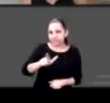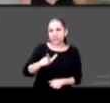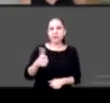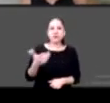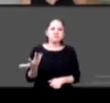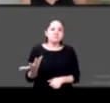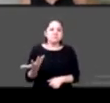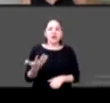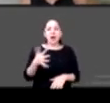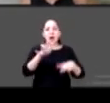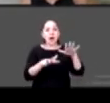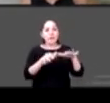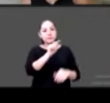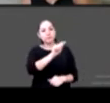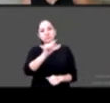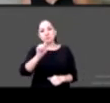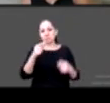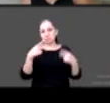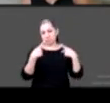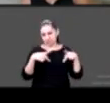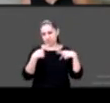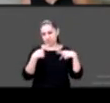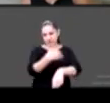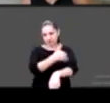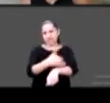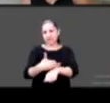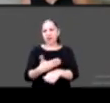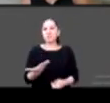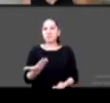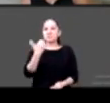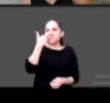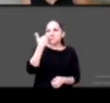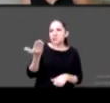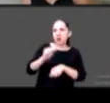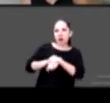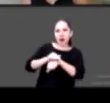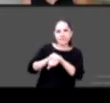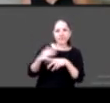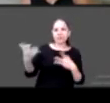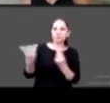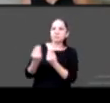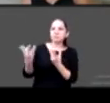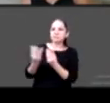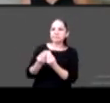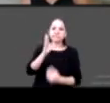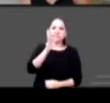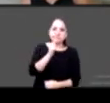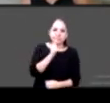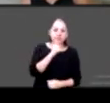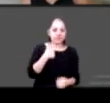estamos... frustración de no estar con nuestros amigos, pero ¿cómo podemos nosotros